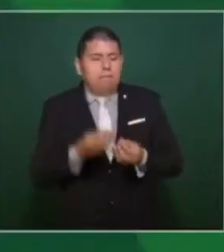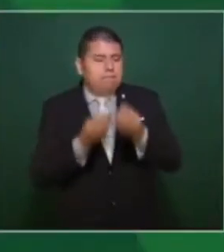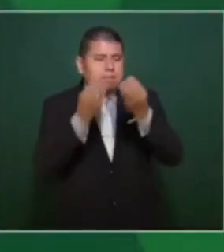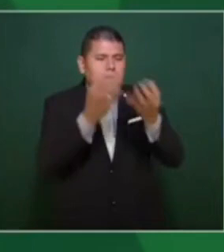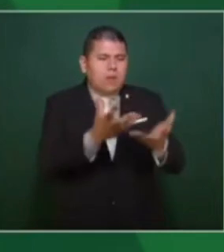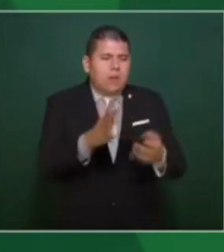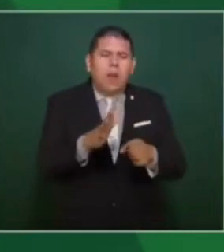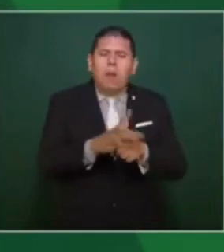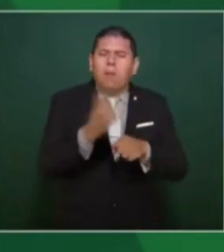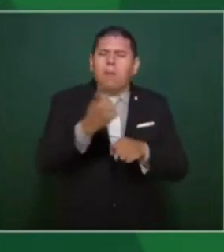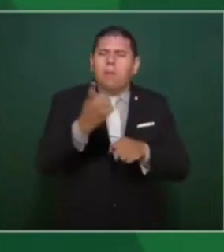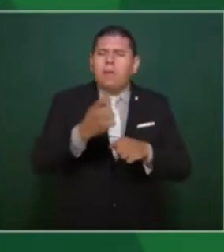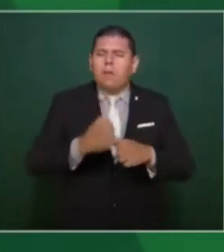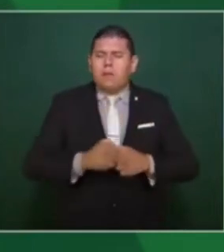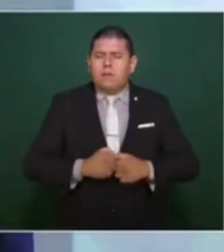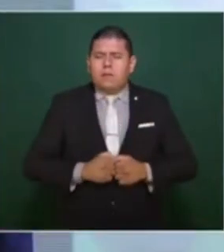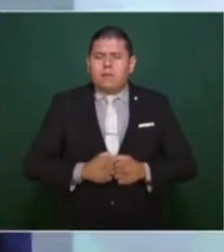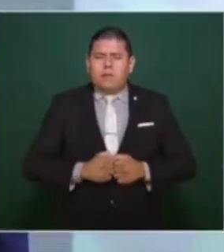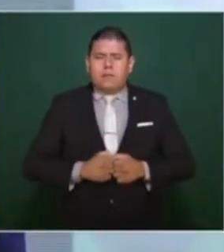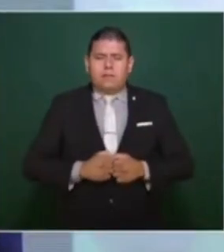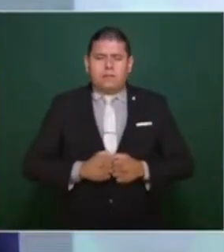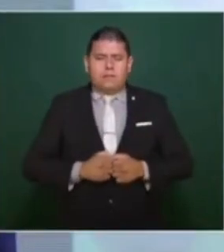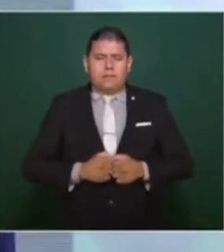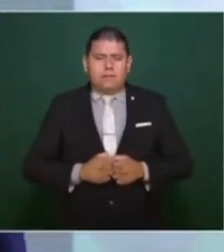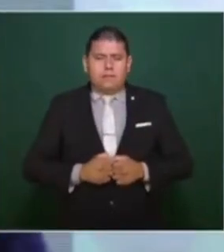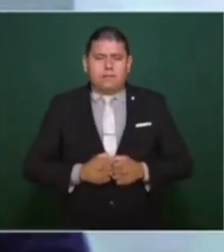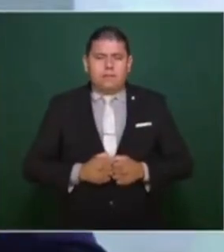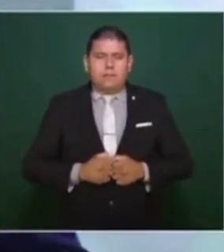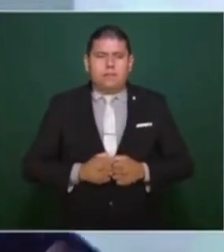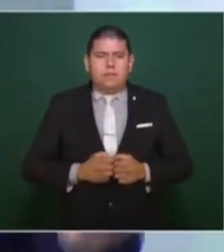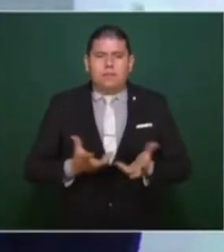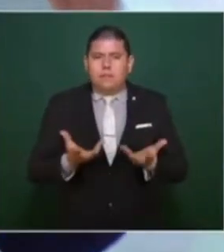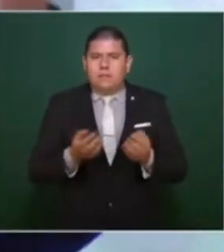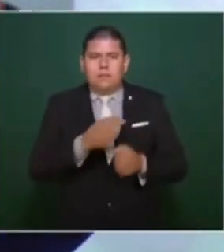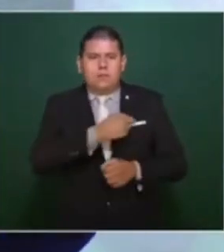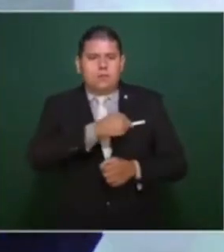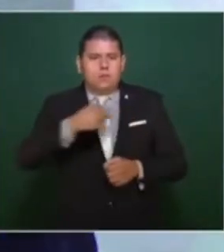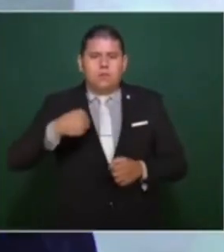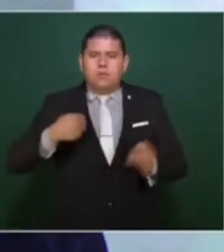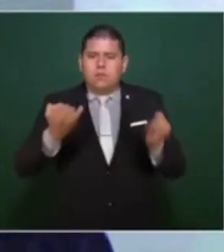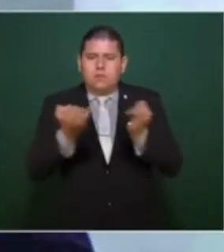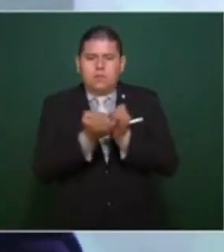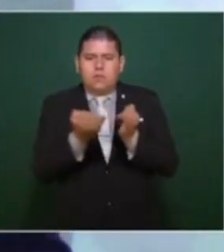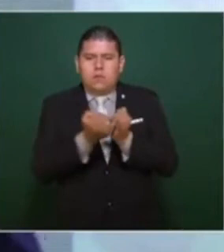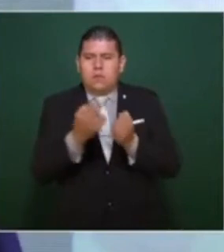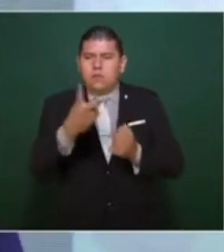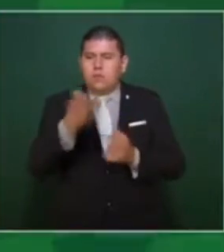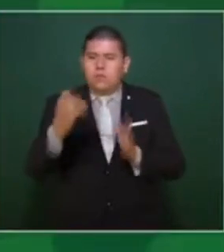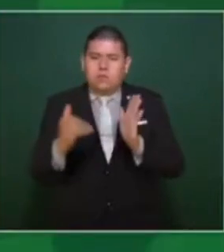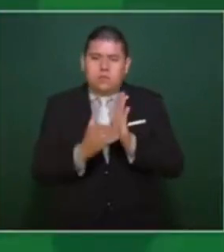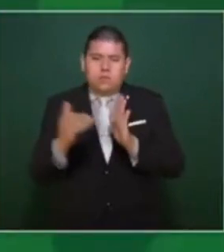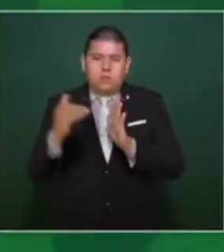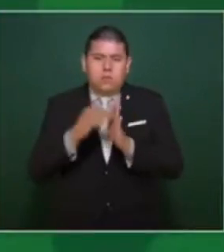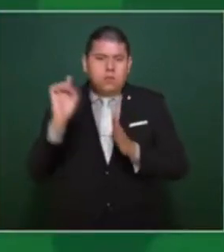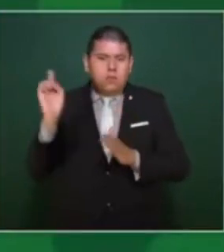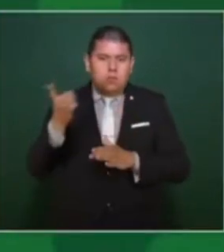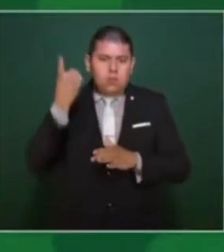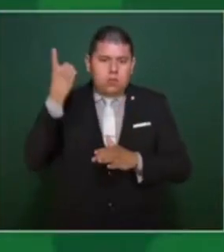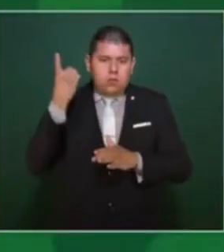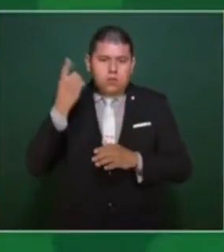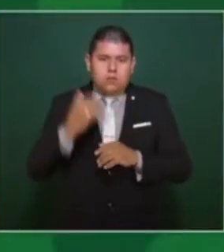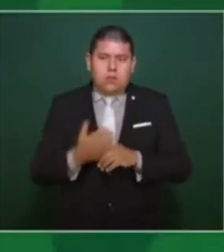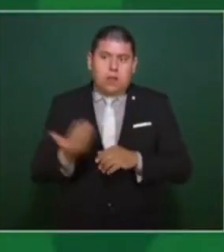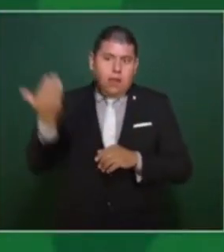qué? Porque también recuperamos ya 200 millones de dólares que se